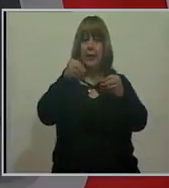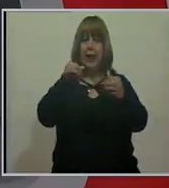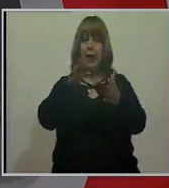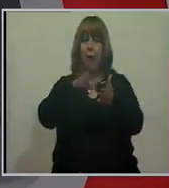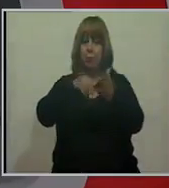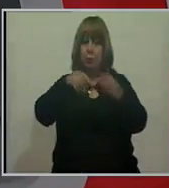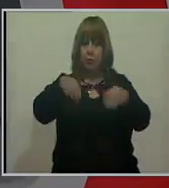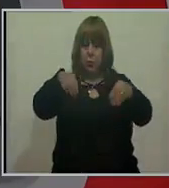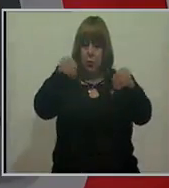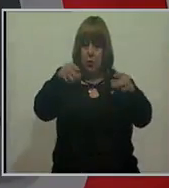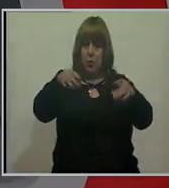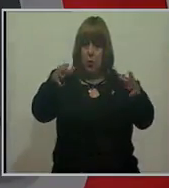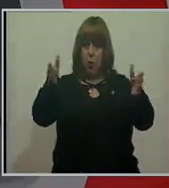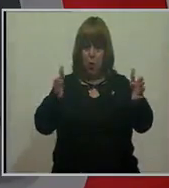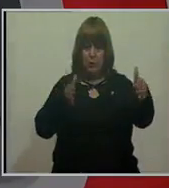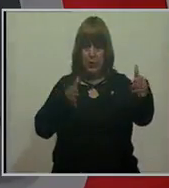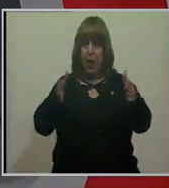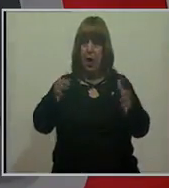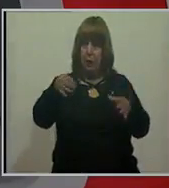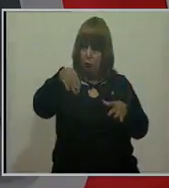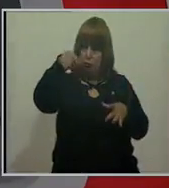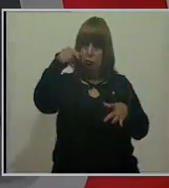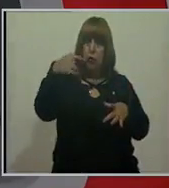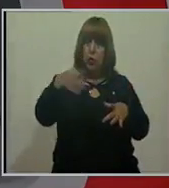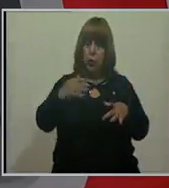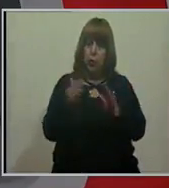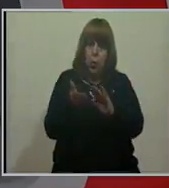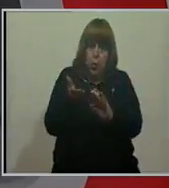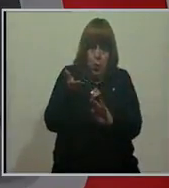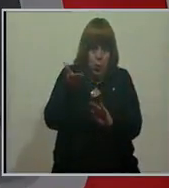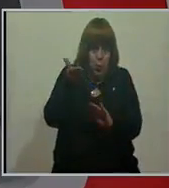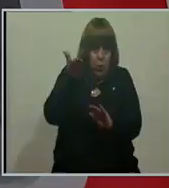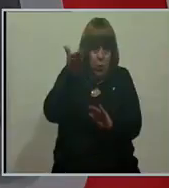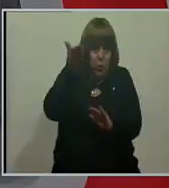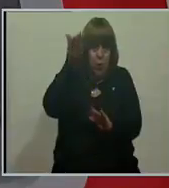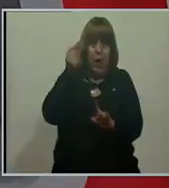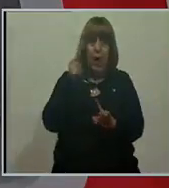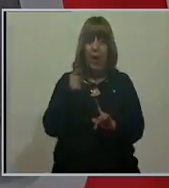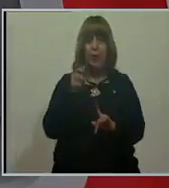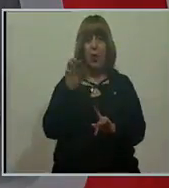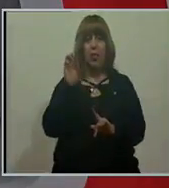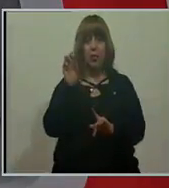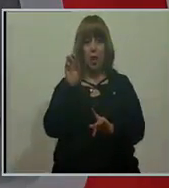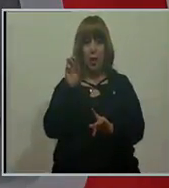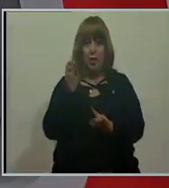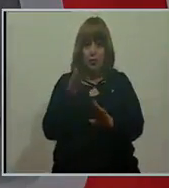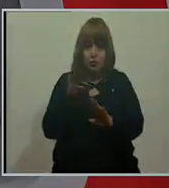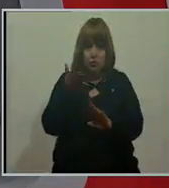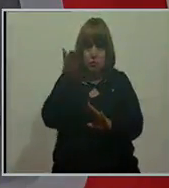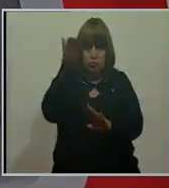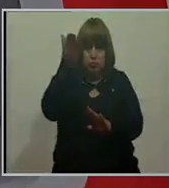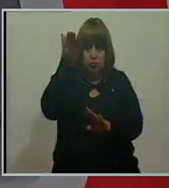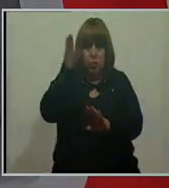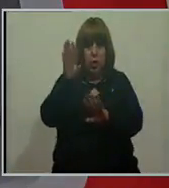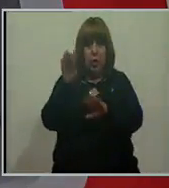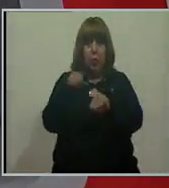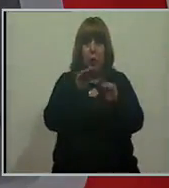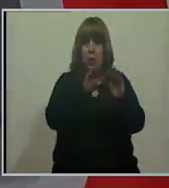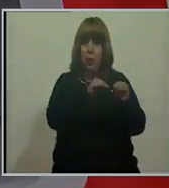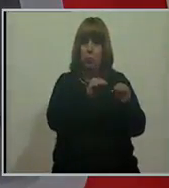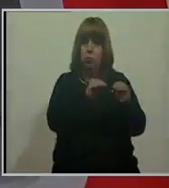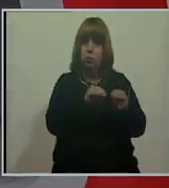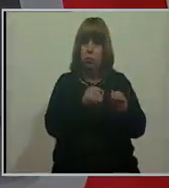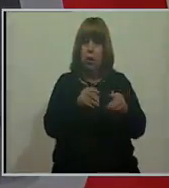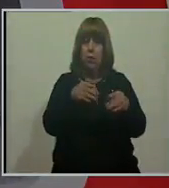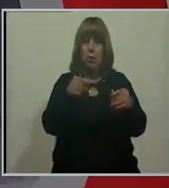subido exponencialmente durante estas últimas semanas con la corrida cambiaria y del dólar. Porque